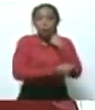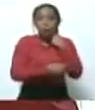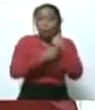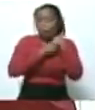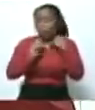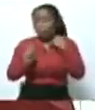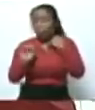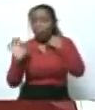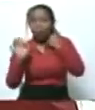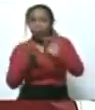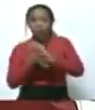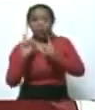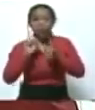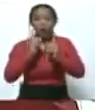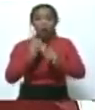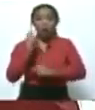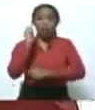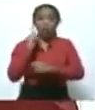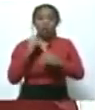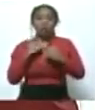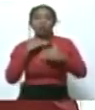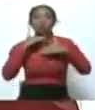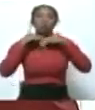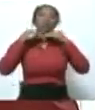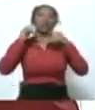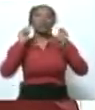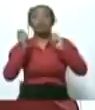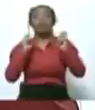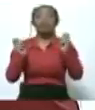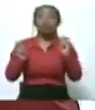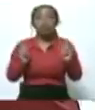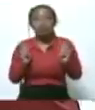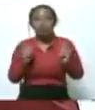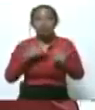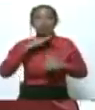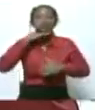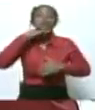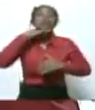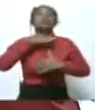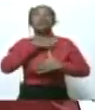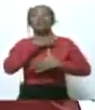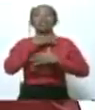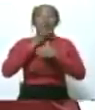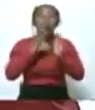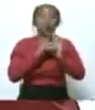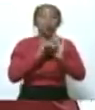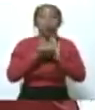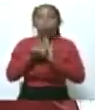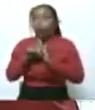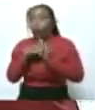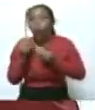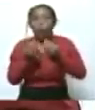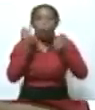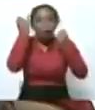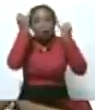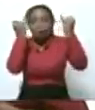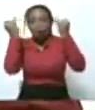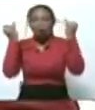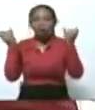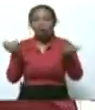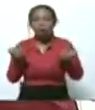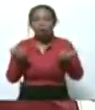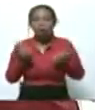Tienen muchas tareas, están atareados, ¿no es que dicen? Están atareados, robando.